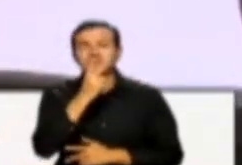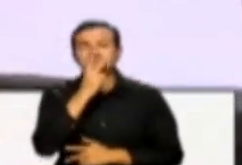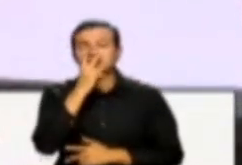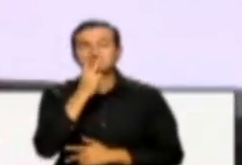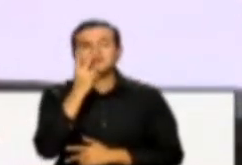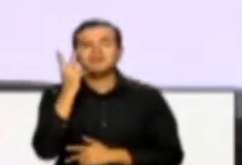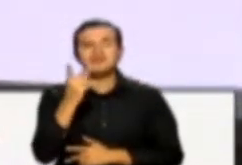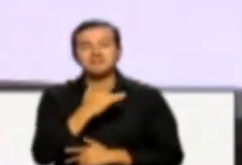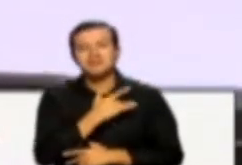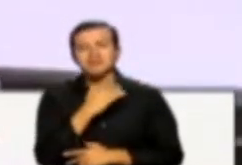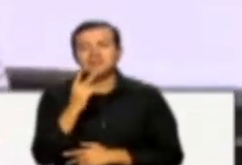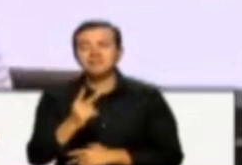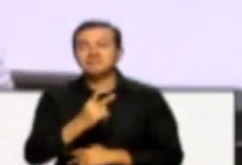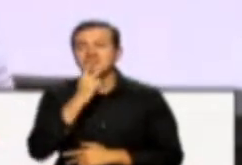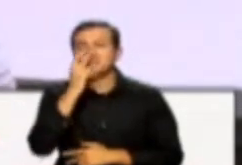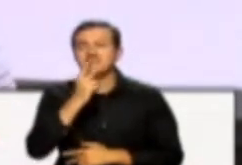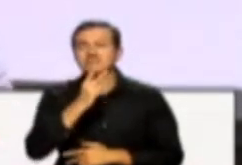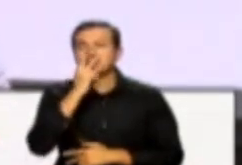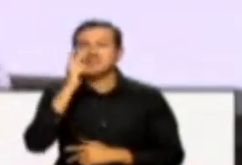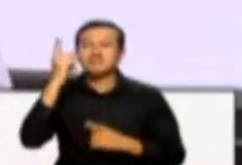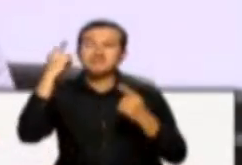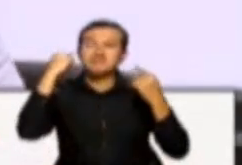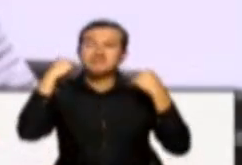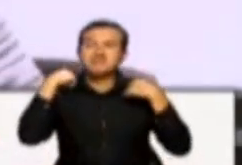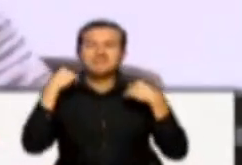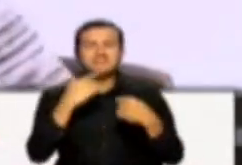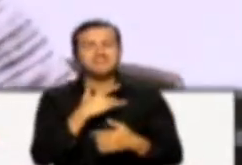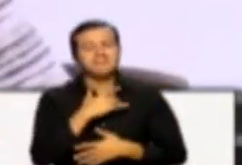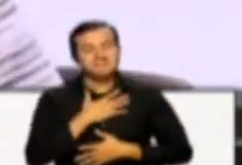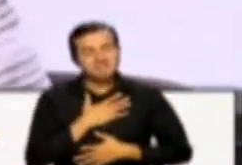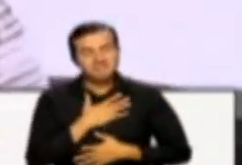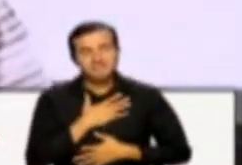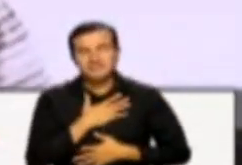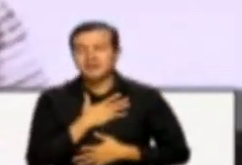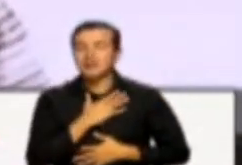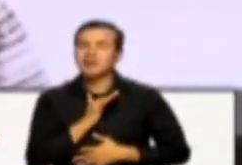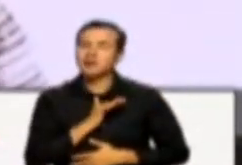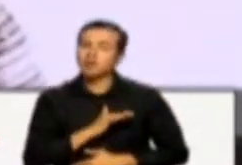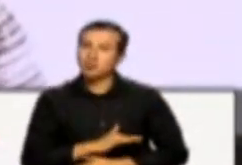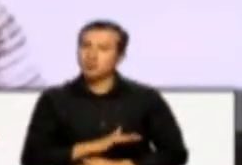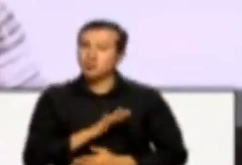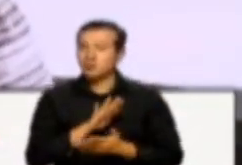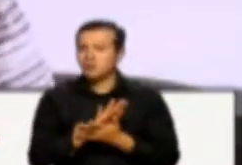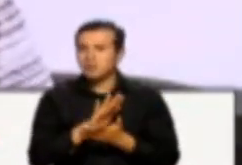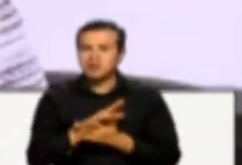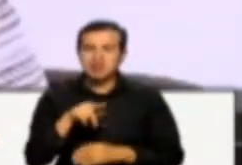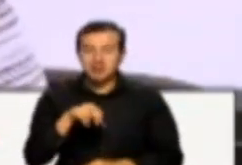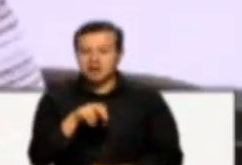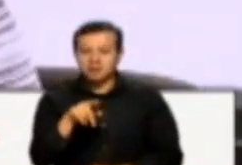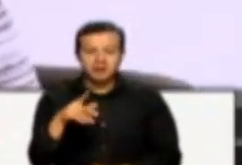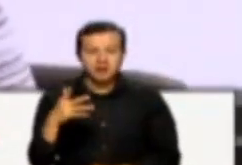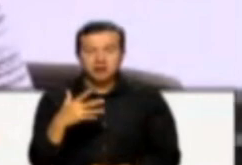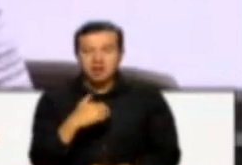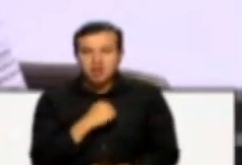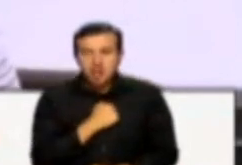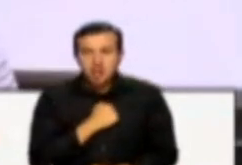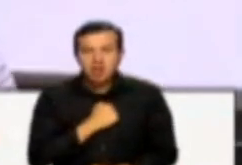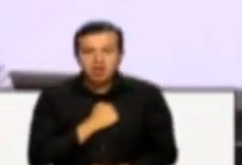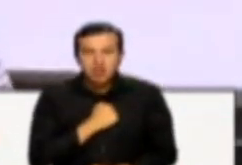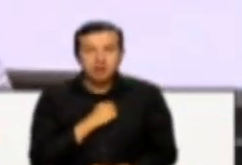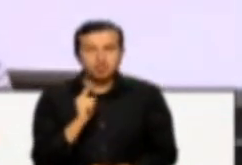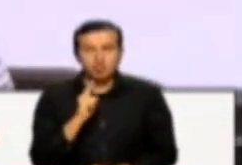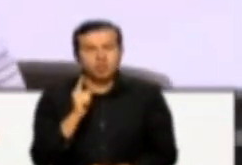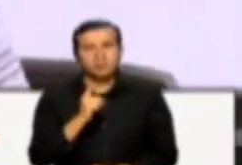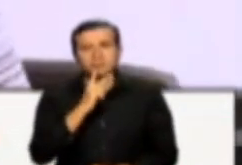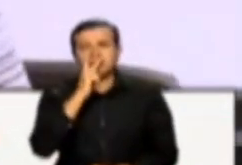sentir que el aire entra por tus pulmones y sale con facilidad caminar sin sentir ahogo sin